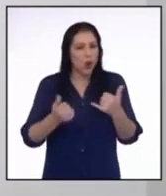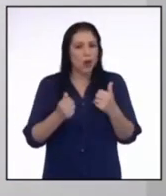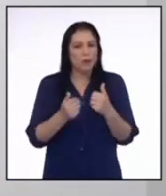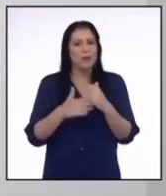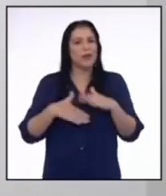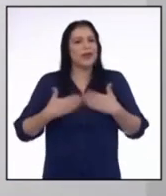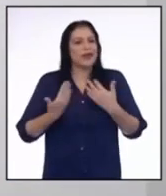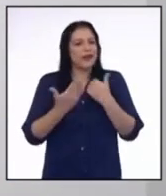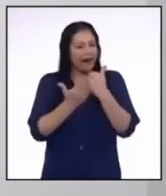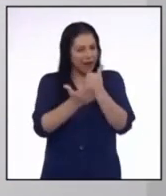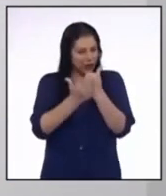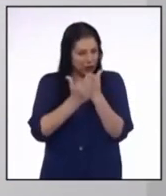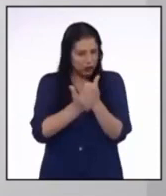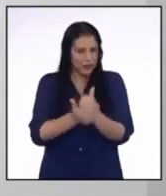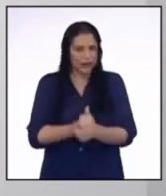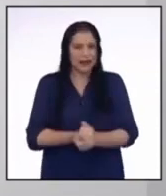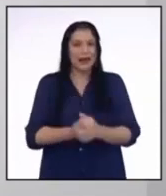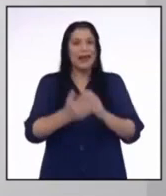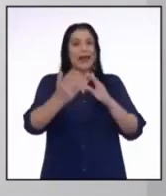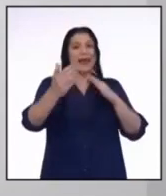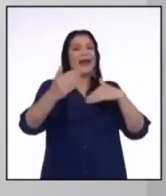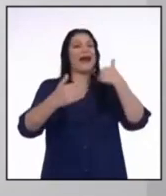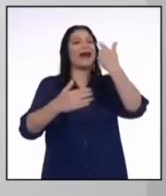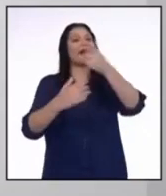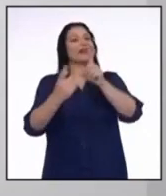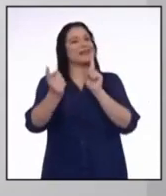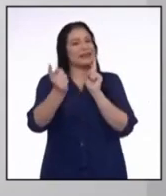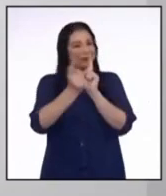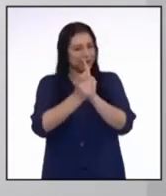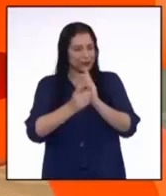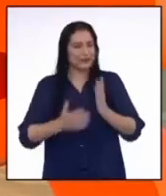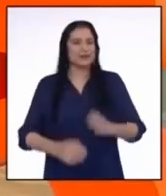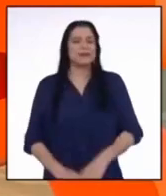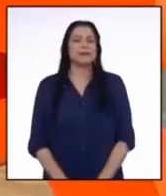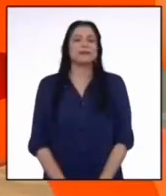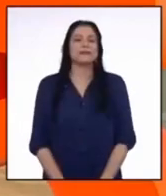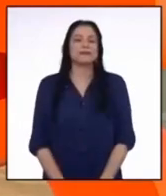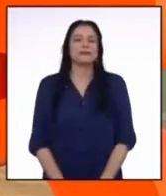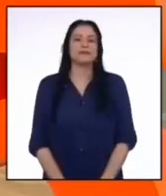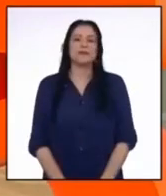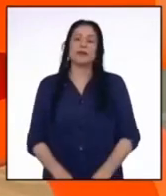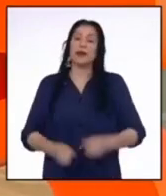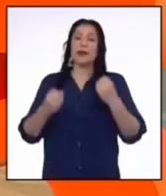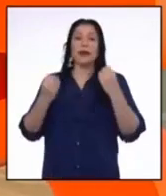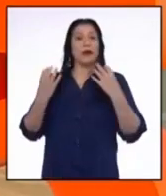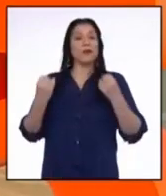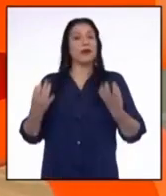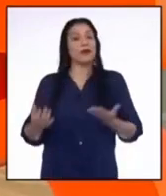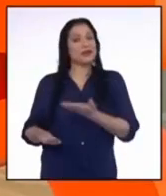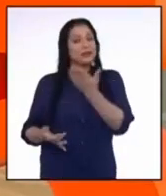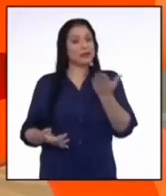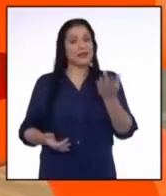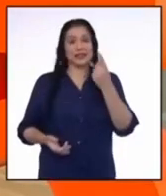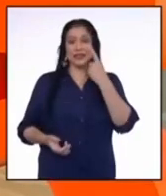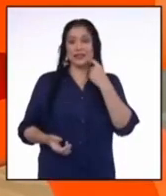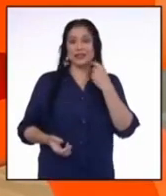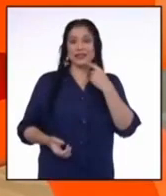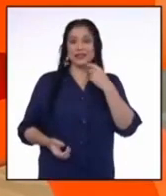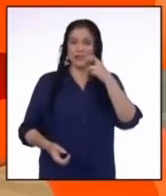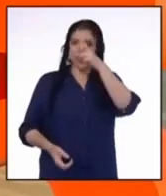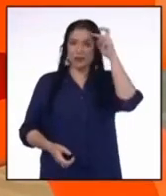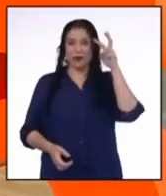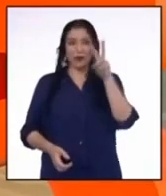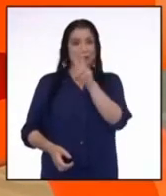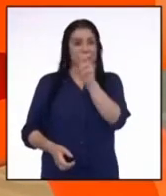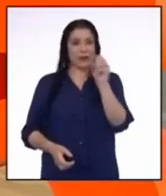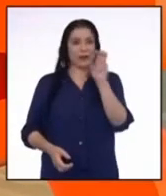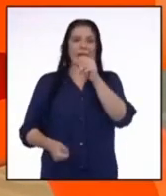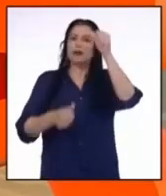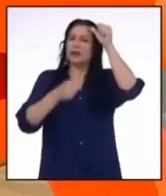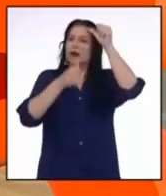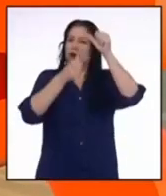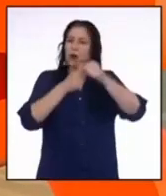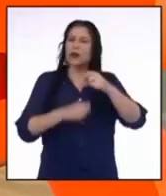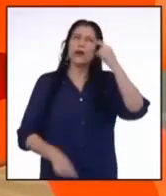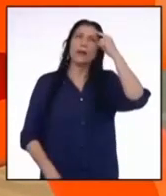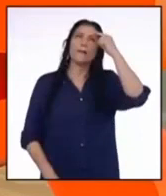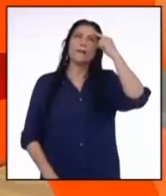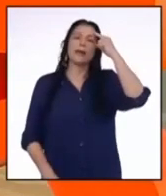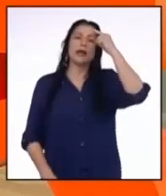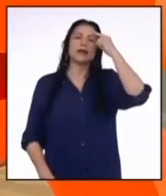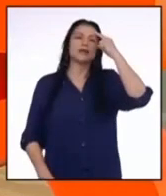haberles ayudado. Hasta la próxima. Bueno, chicas y chicos de la promo 2020,